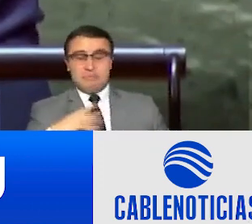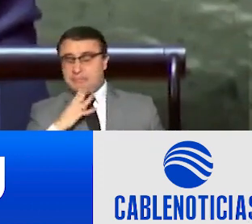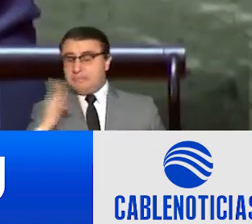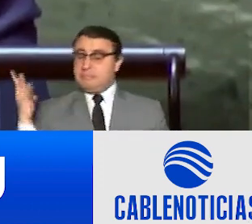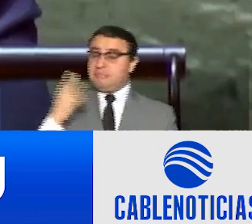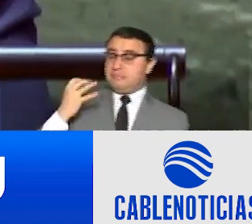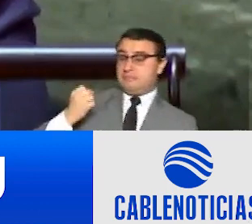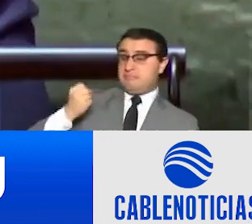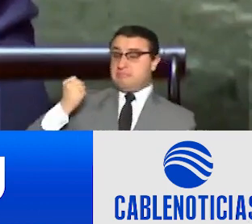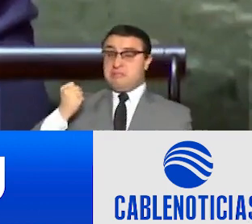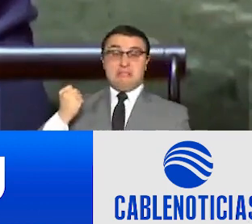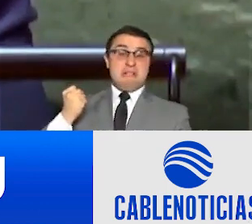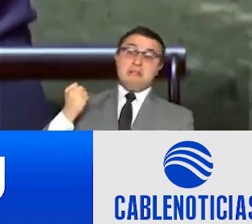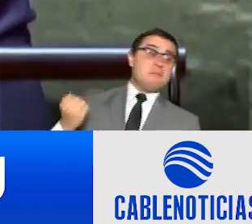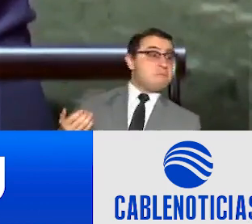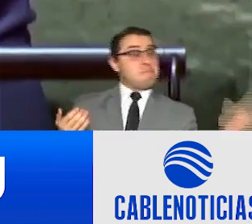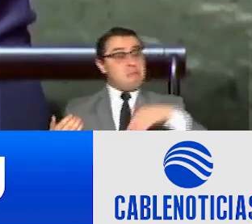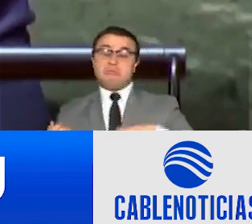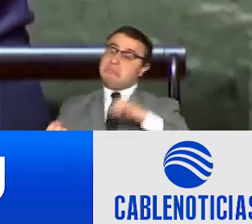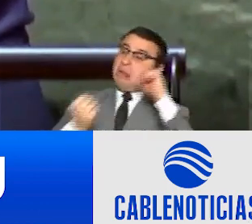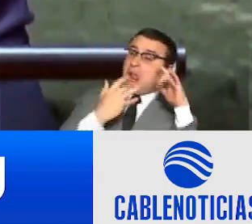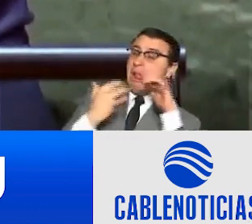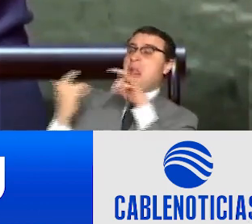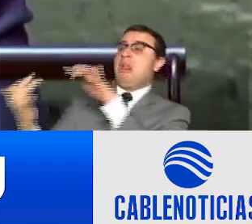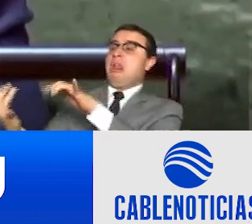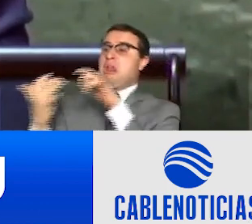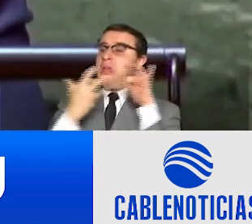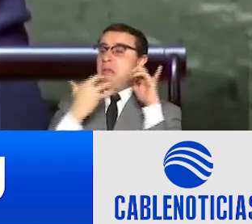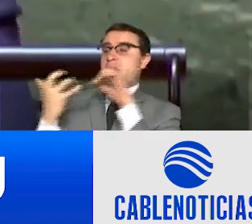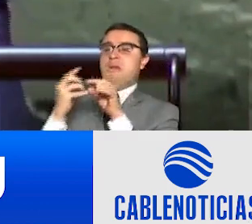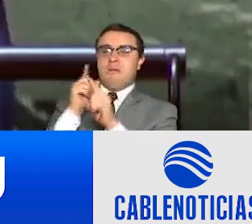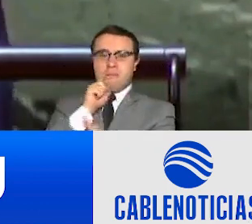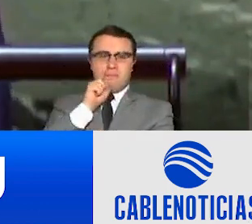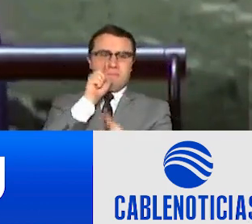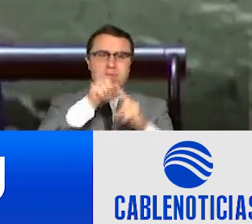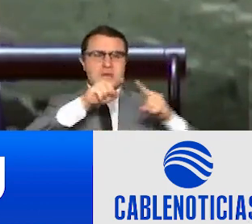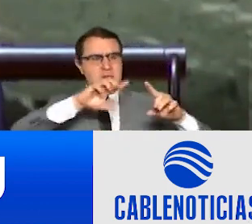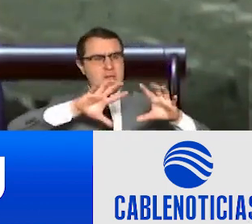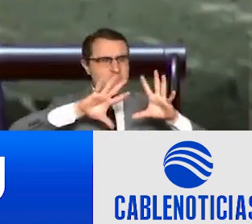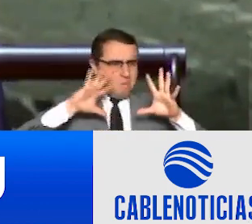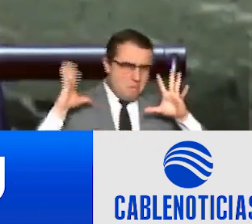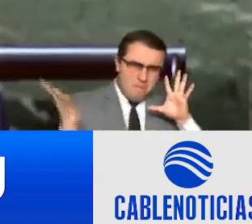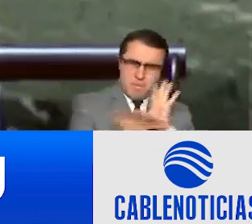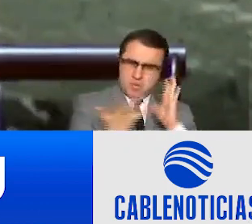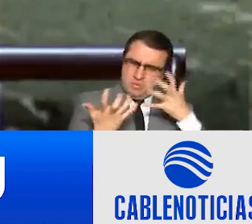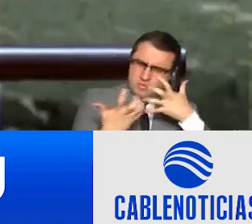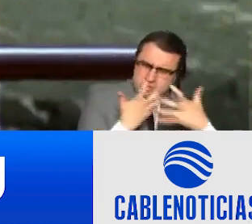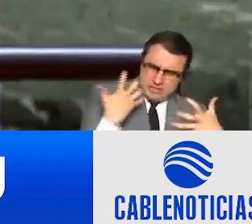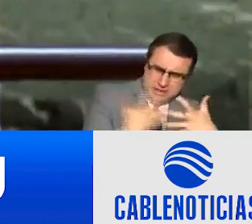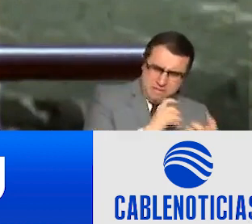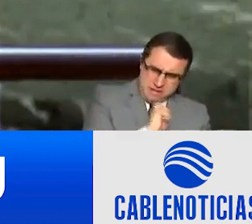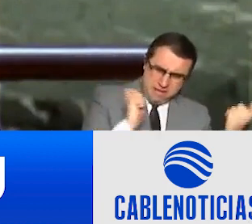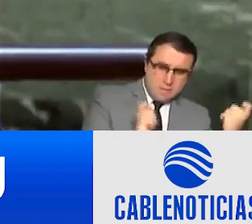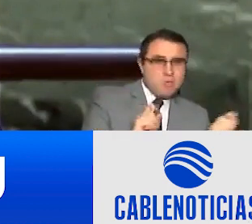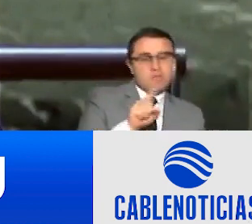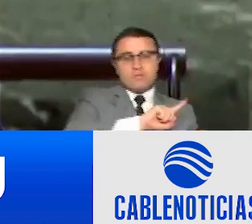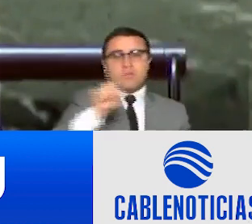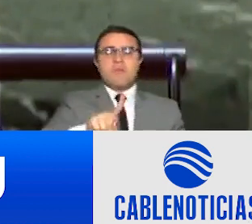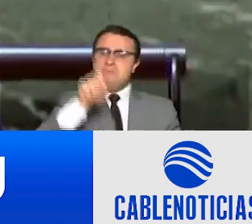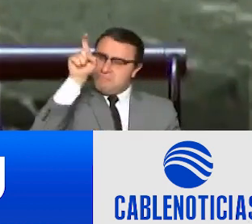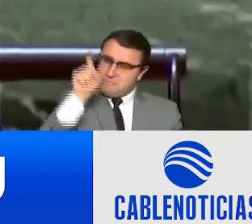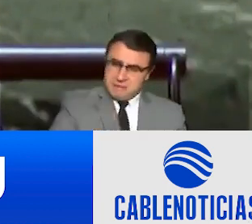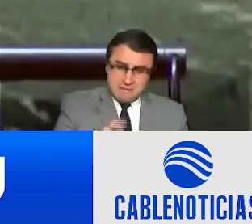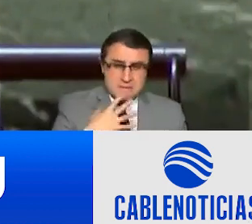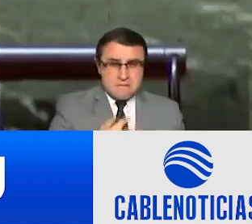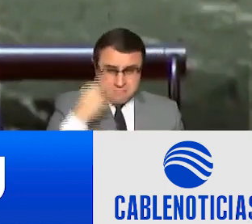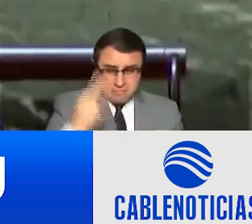recurriendo a las guerras para tapar las necesidades de un cambio del sistema que es imperioso si queremos vivir